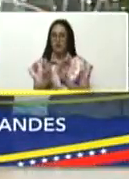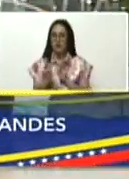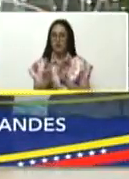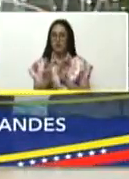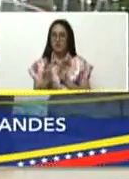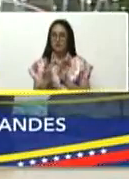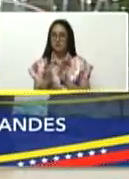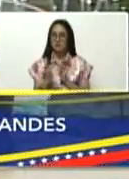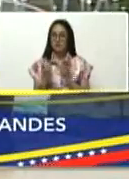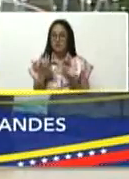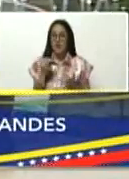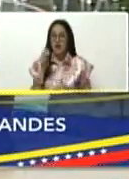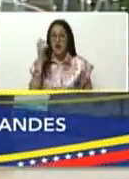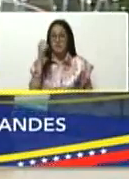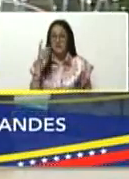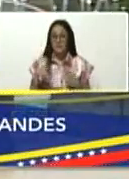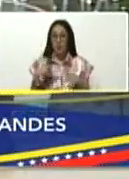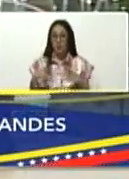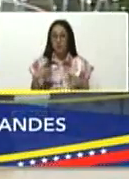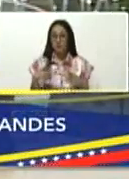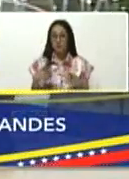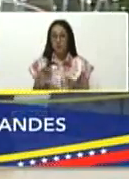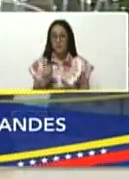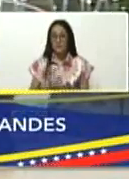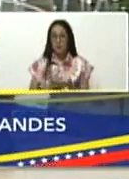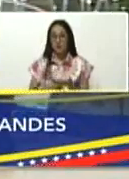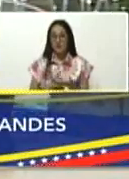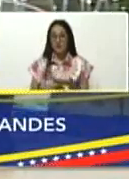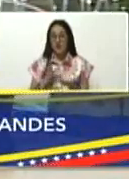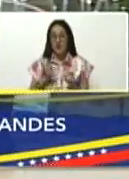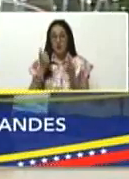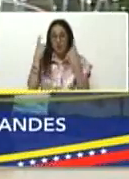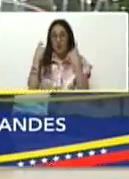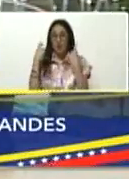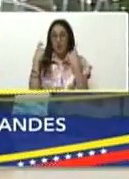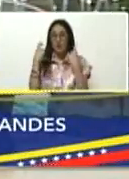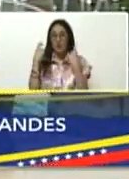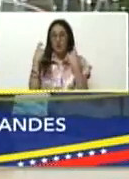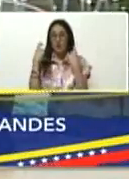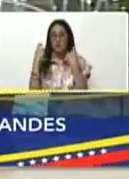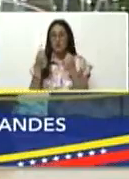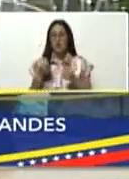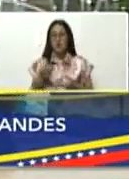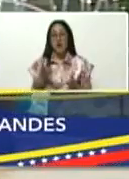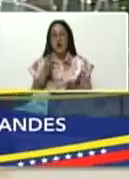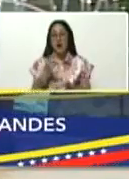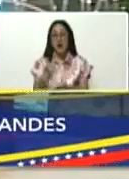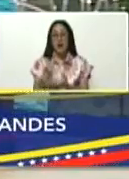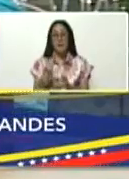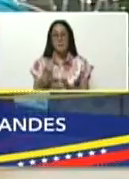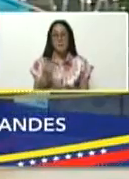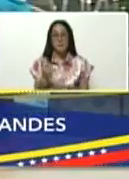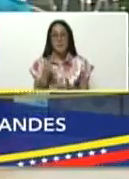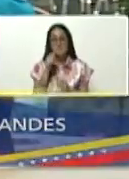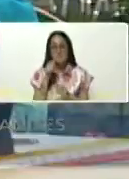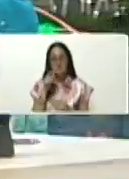ver qué capacidad de producción hay de esta mortadela de cordero para meterla en los CLAP y que le llegue a la gente